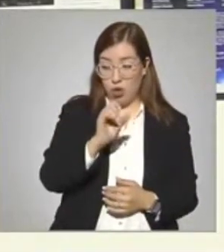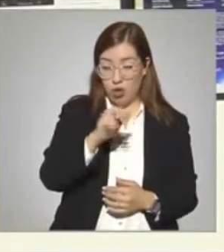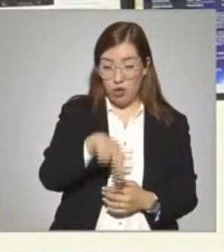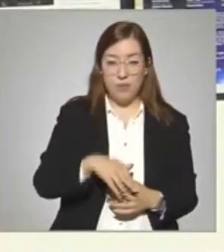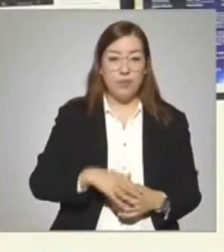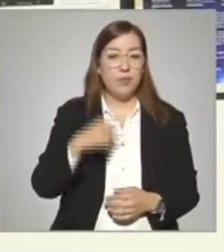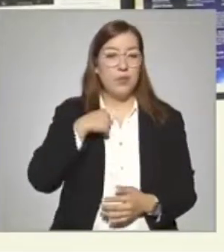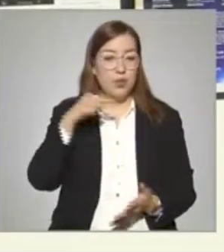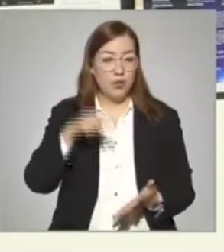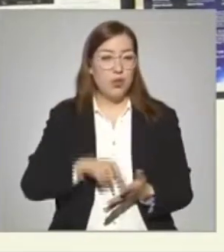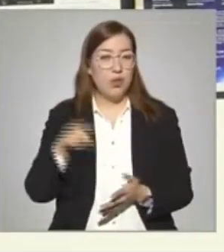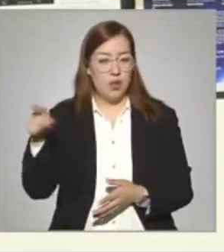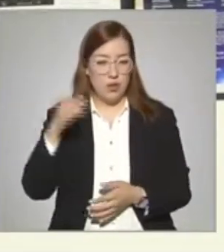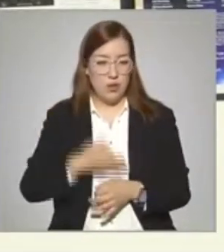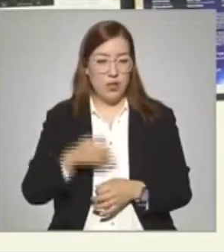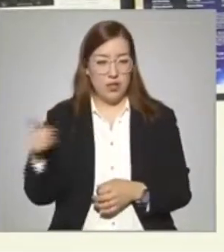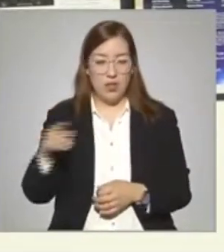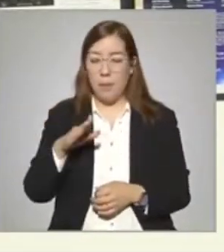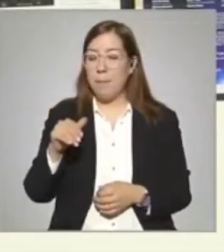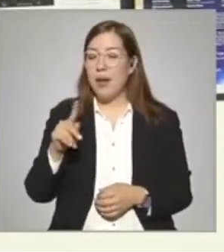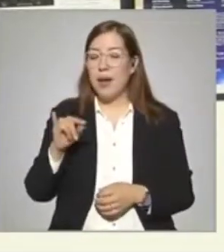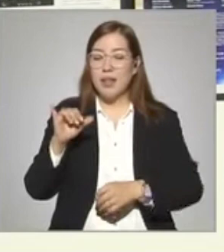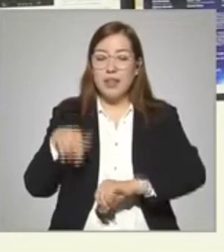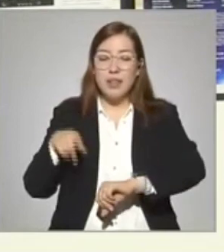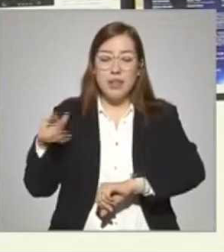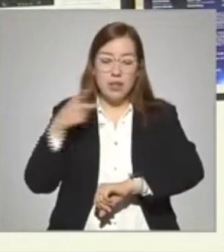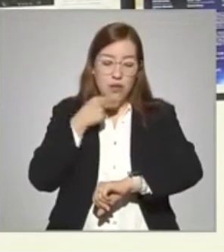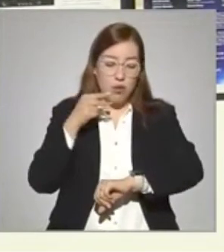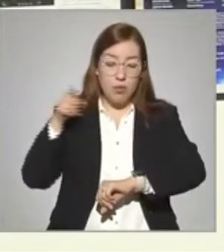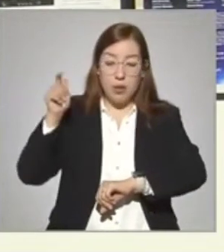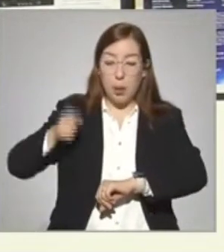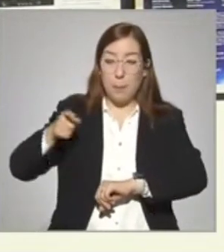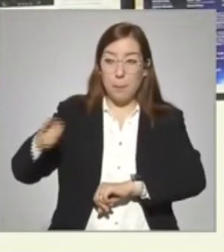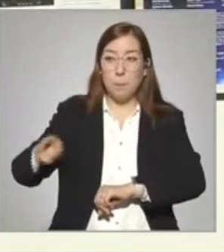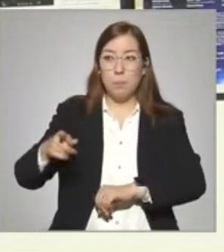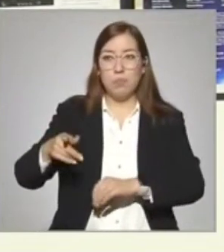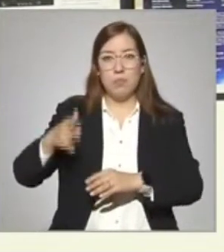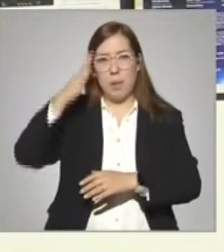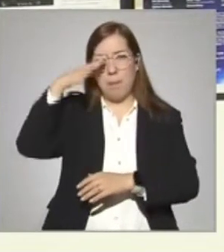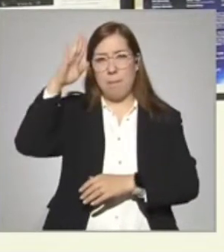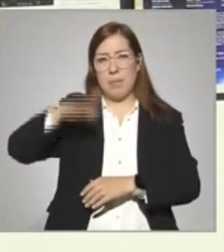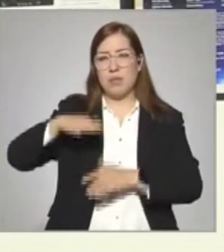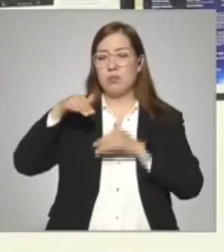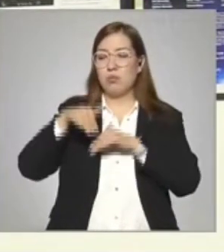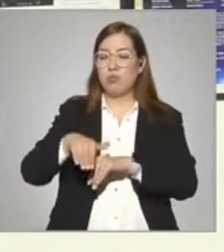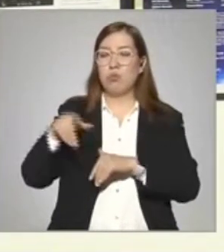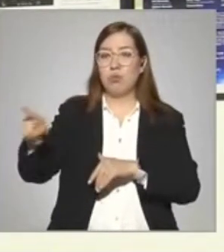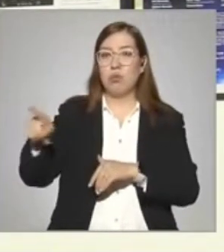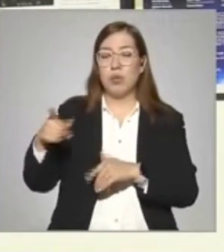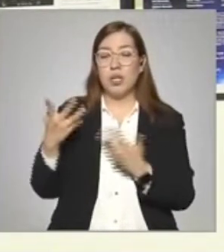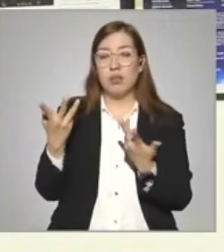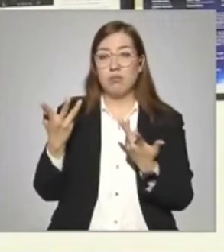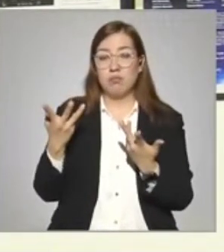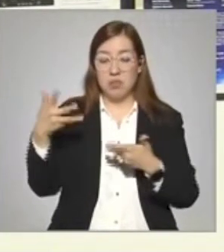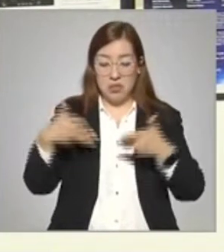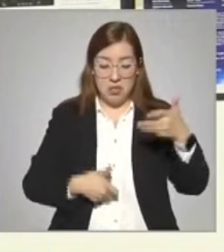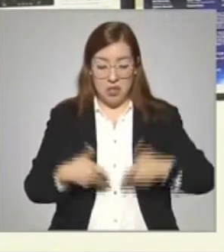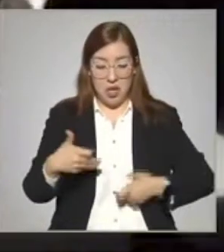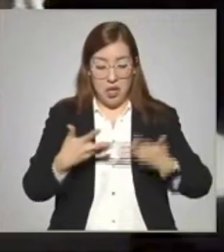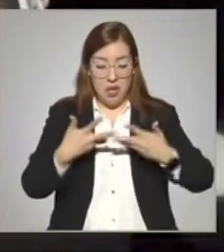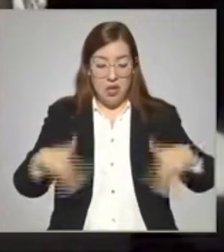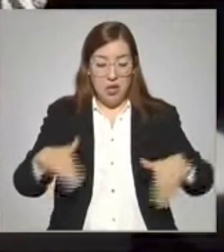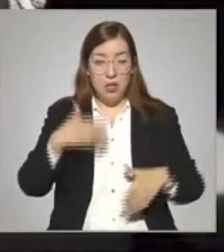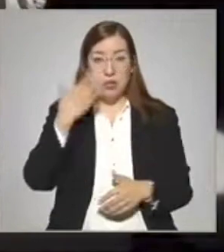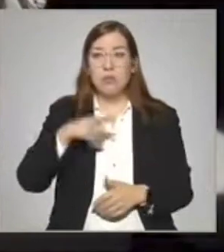que en este caso Martín, siendo un realmente un maestro de la teatralidad y un empeñado en